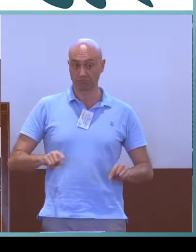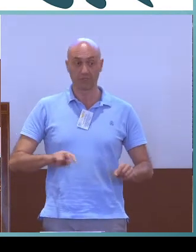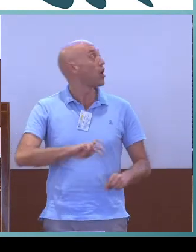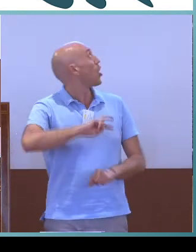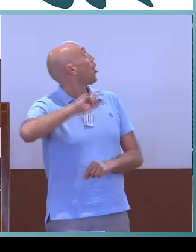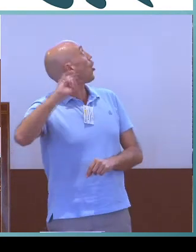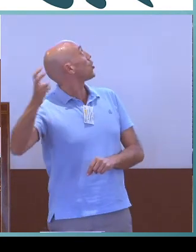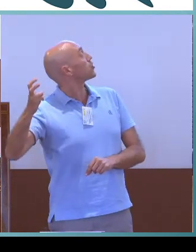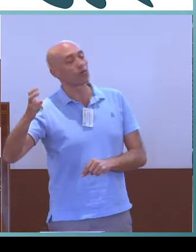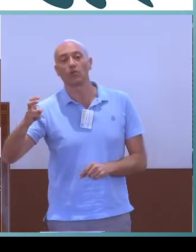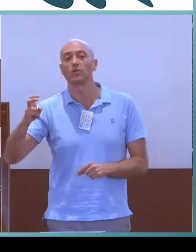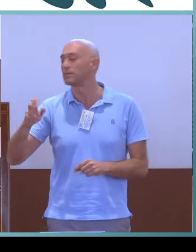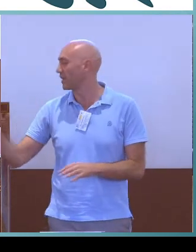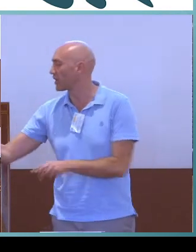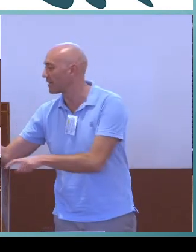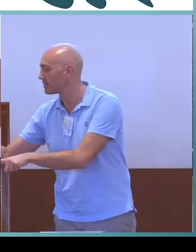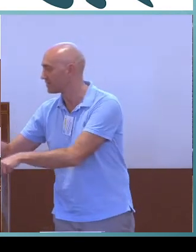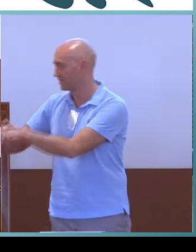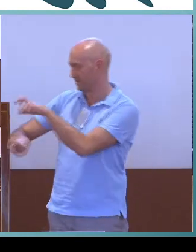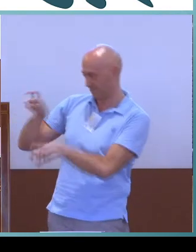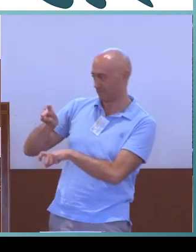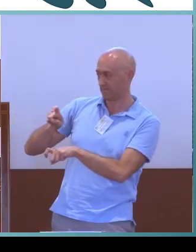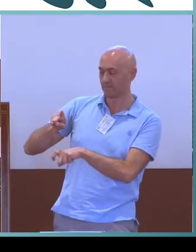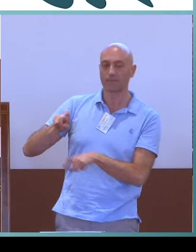Y los oyentes que hicieron también la misma tarea,